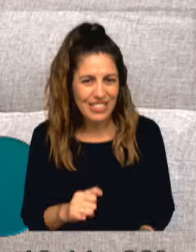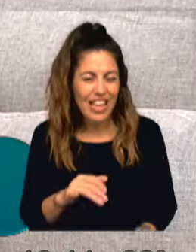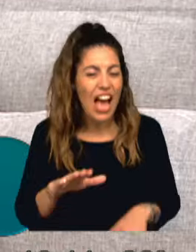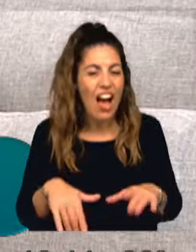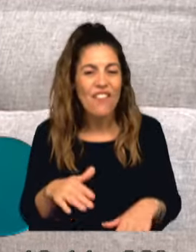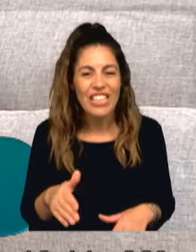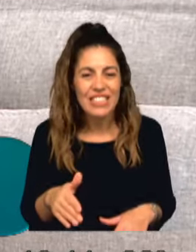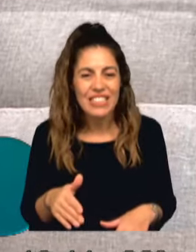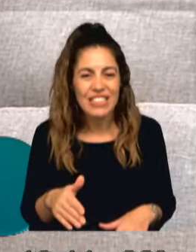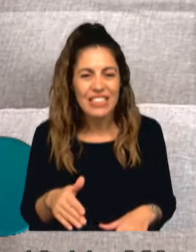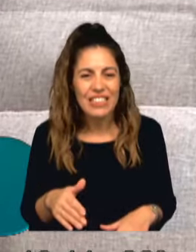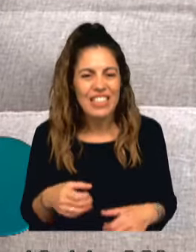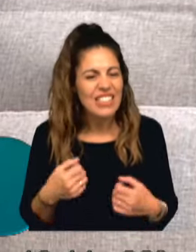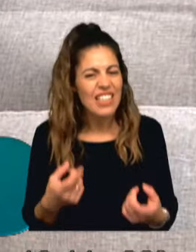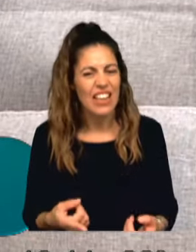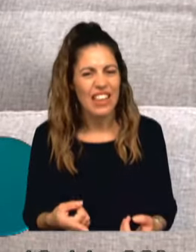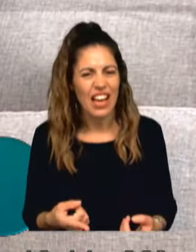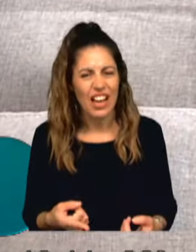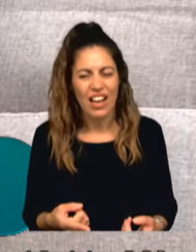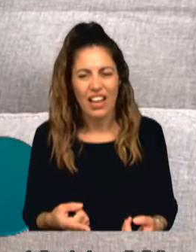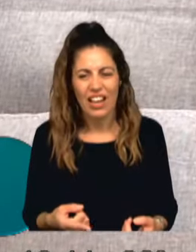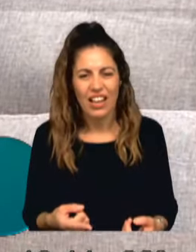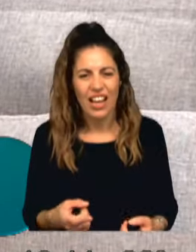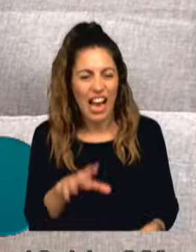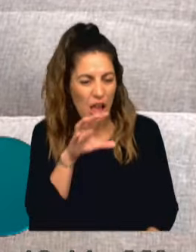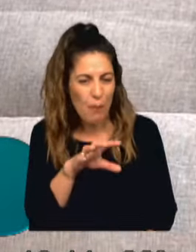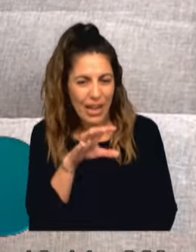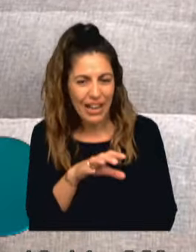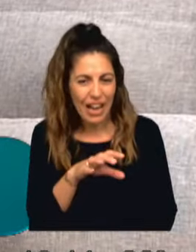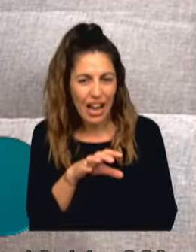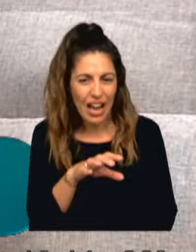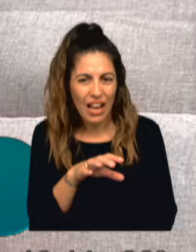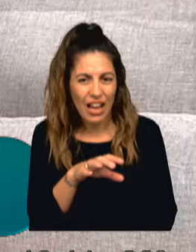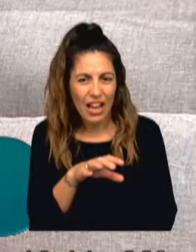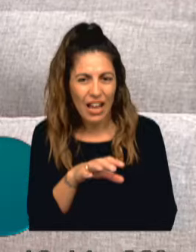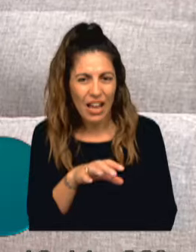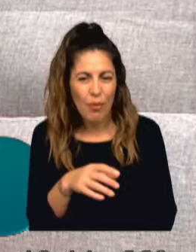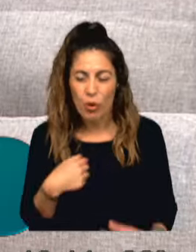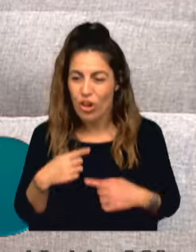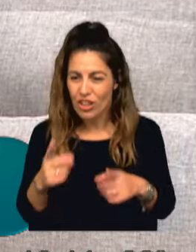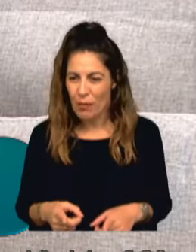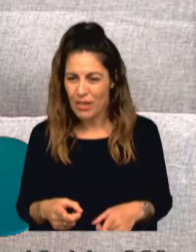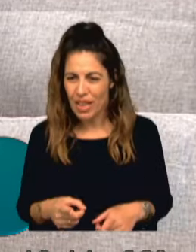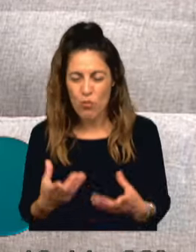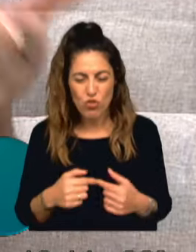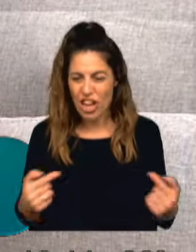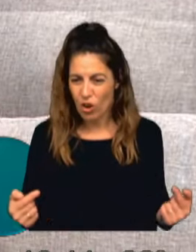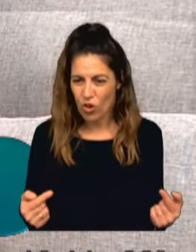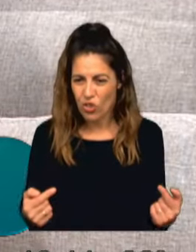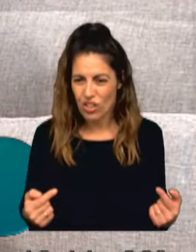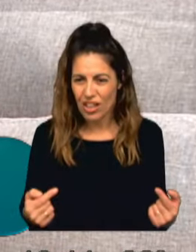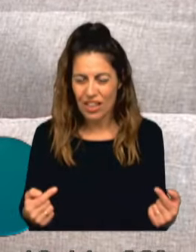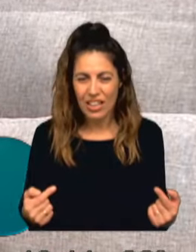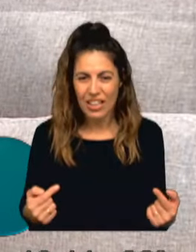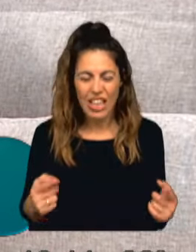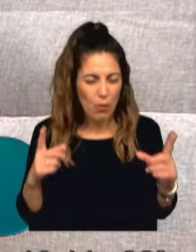veces hasta se le atribuye inclusive a la perra o al perro pero porque uno también está enroscado en un montón de otras cosas y no concibe